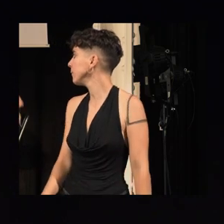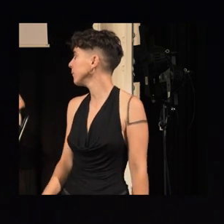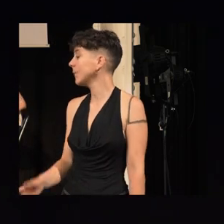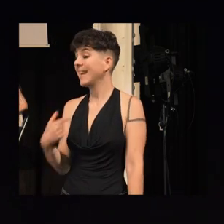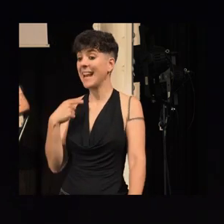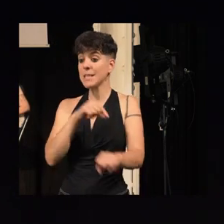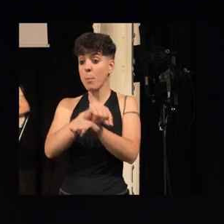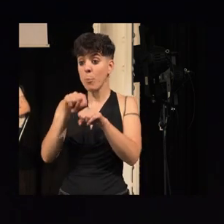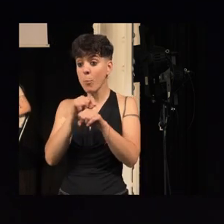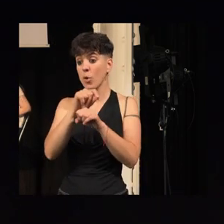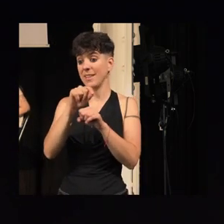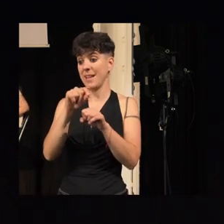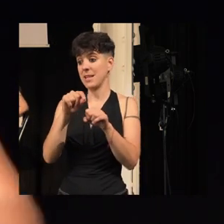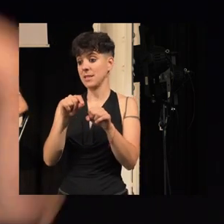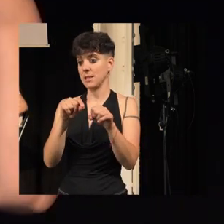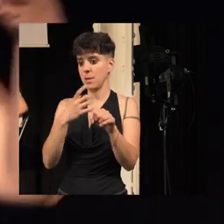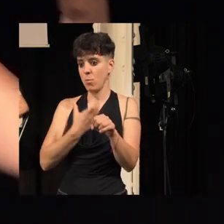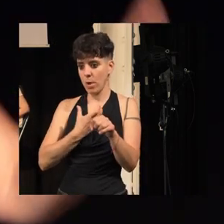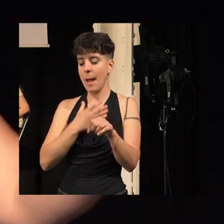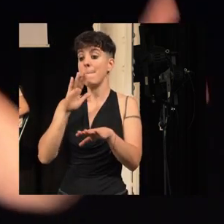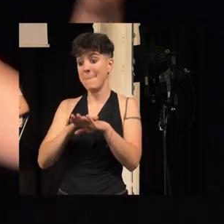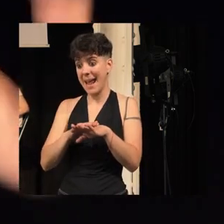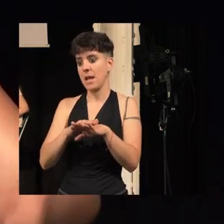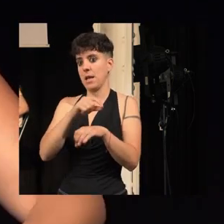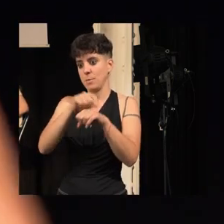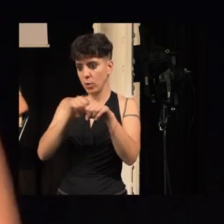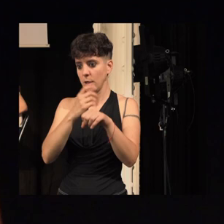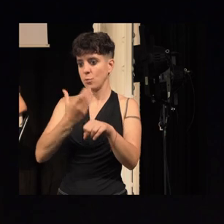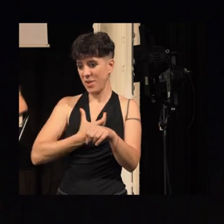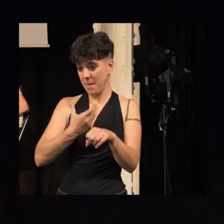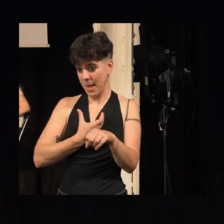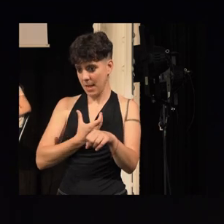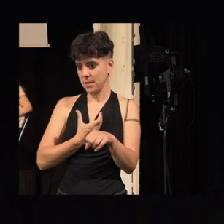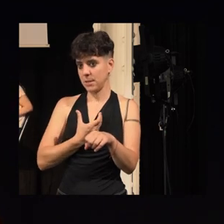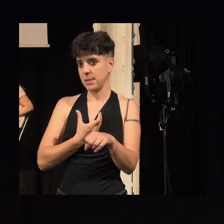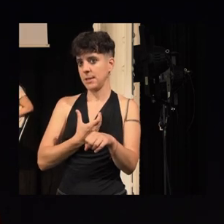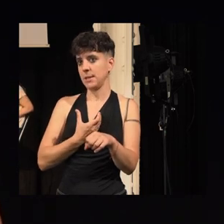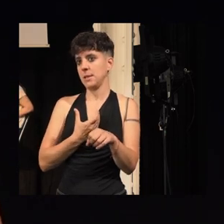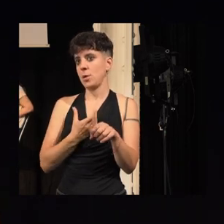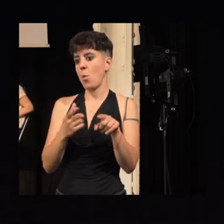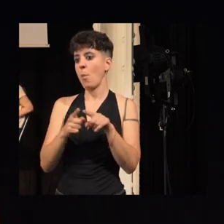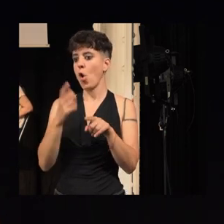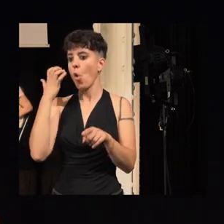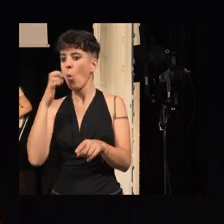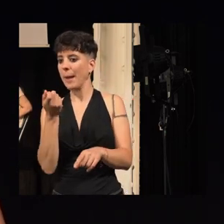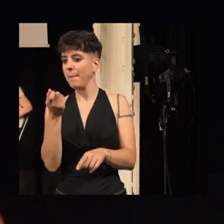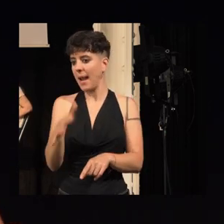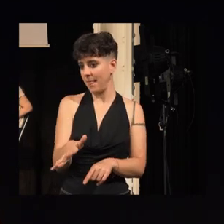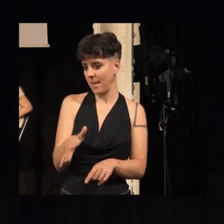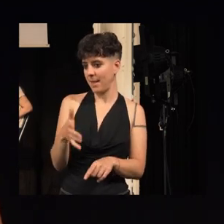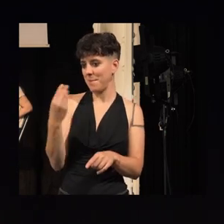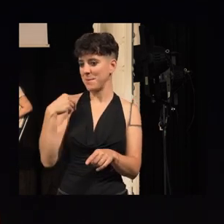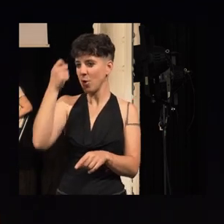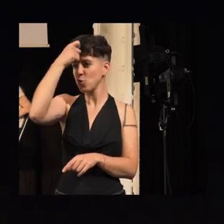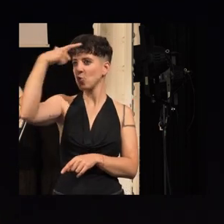Y que las políticas municipales, para que las políticas municipales sean o se parezcan a lo queer, a ese sueño